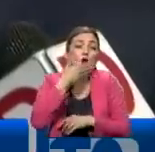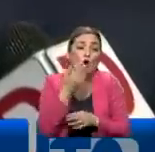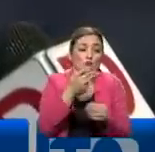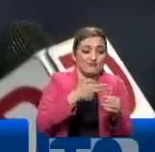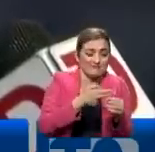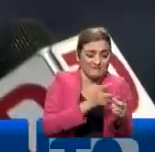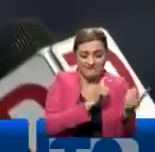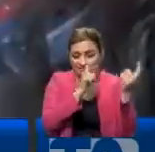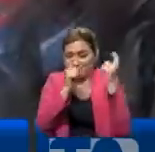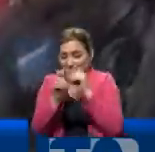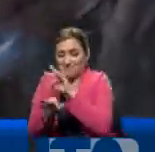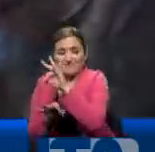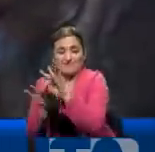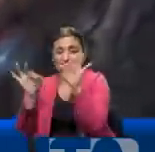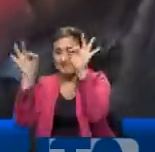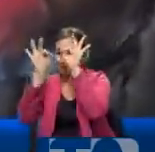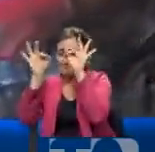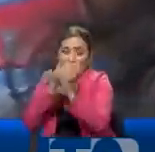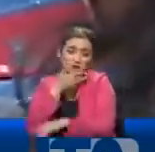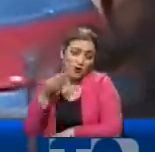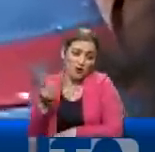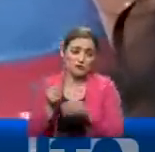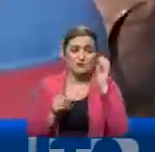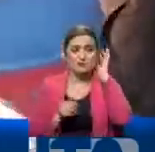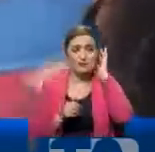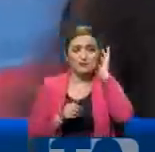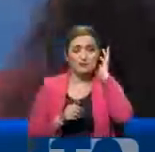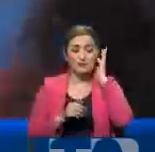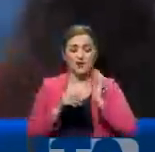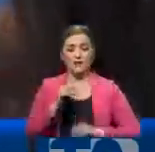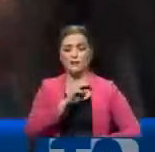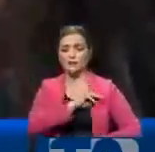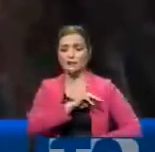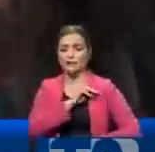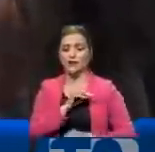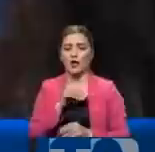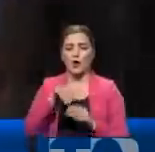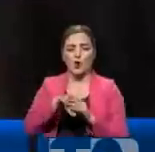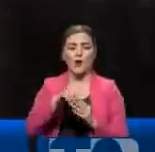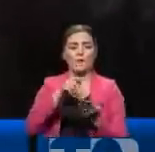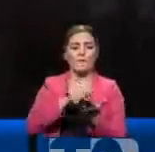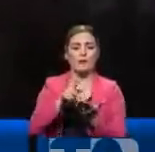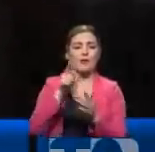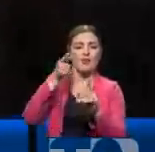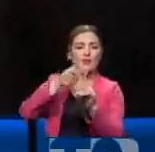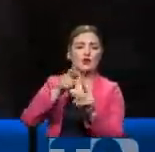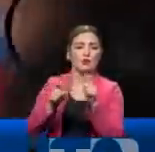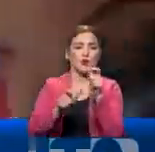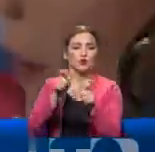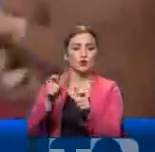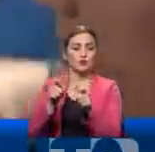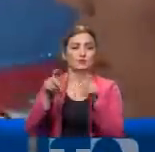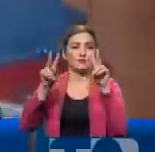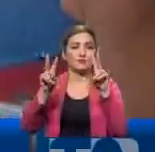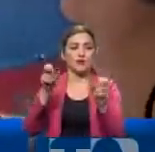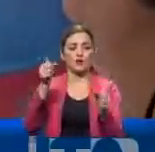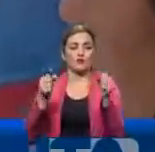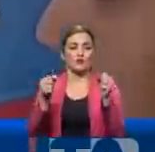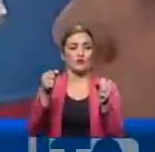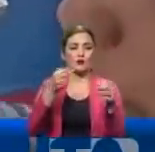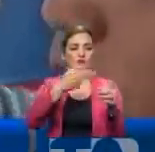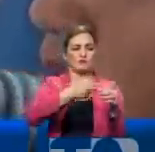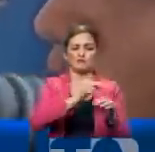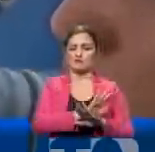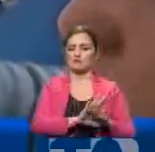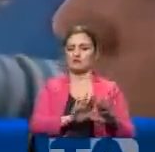salto a la electromovilidad. Y el municipio en este caso pensaría en un subsidio directo a los usuarios, para así dejar de lado el transporte a